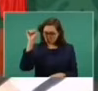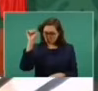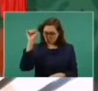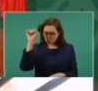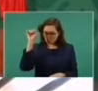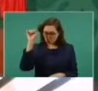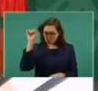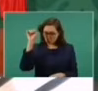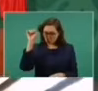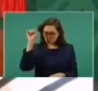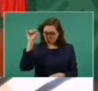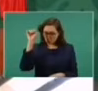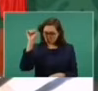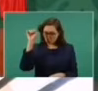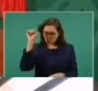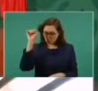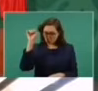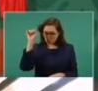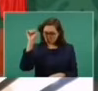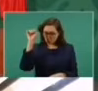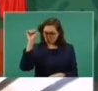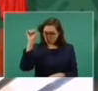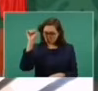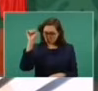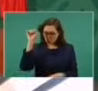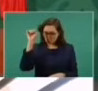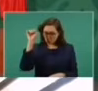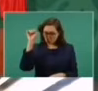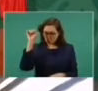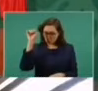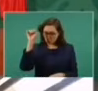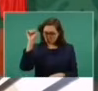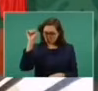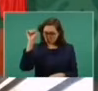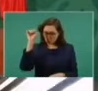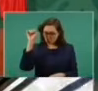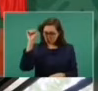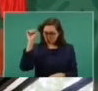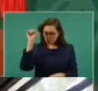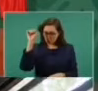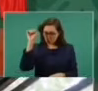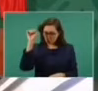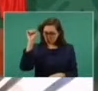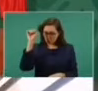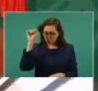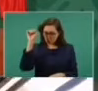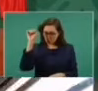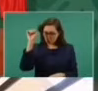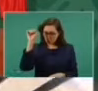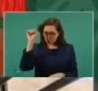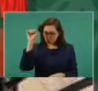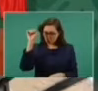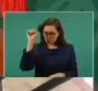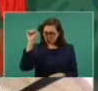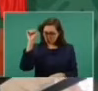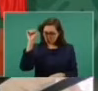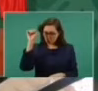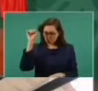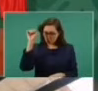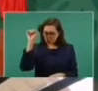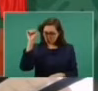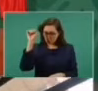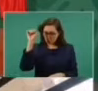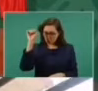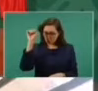En las redes sociales uno le pone hashtag Cooperativa Mexicana de Aviación y sale Alas Cortadas. Muchos videos tenemos de